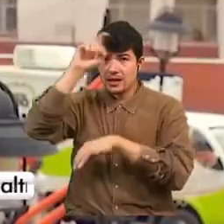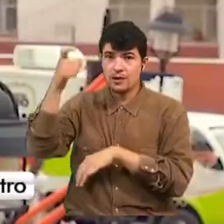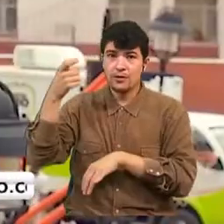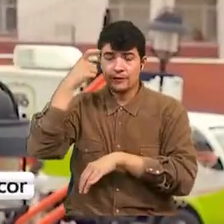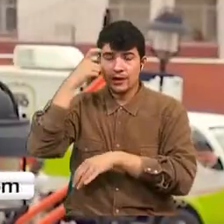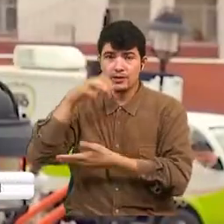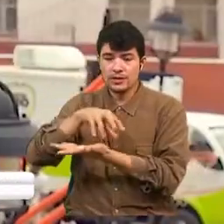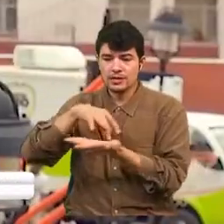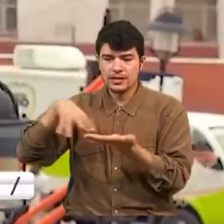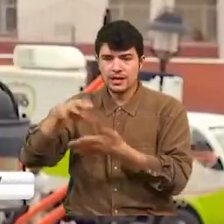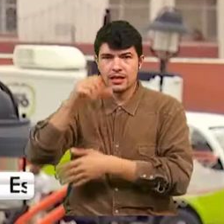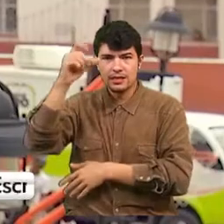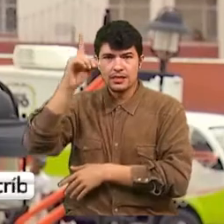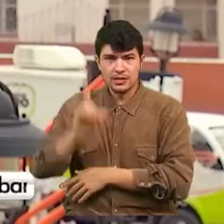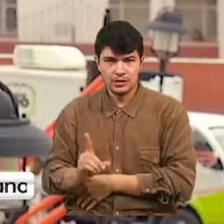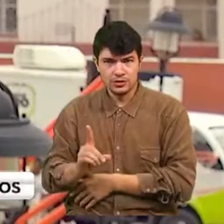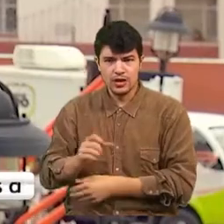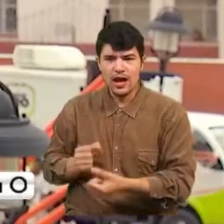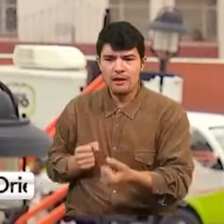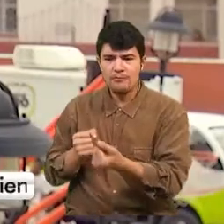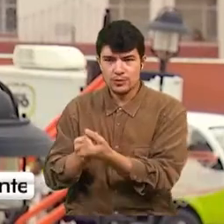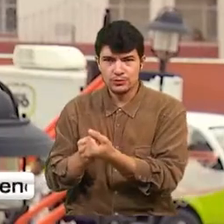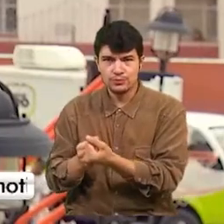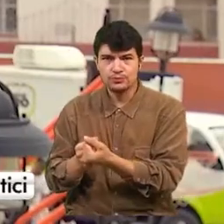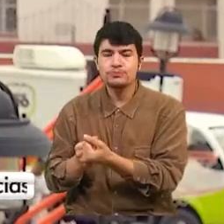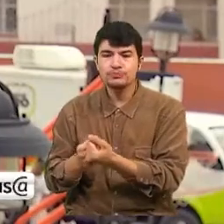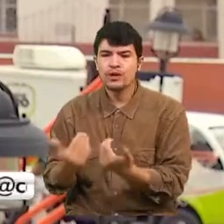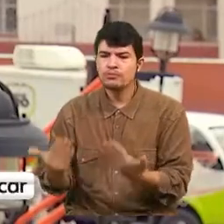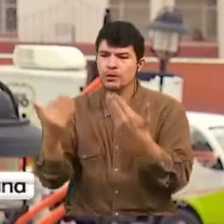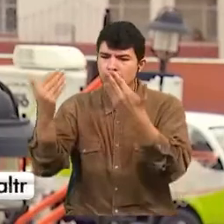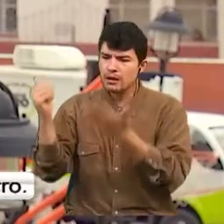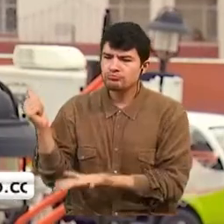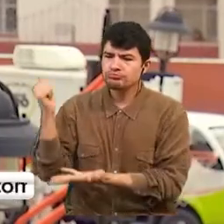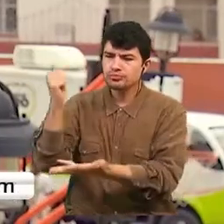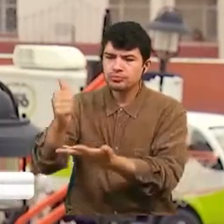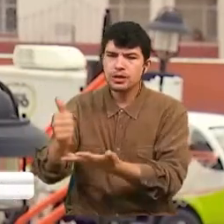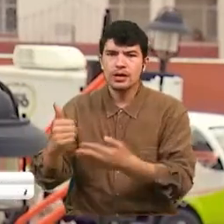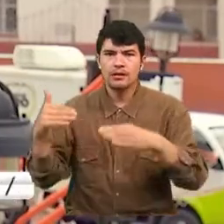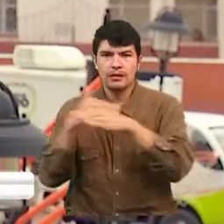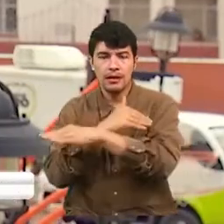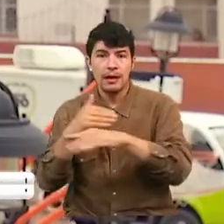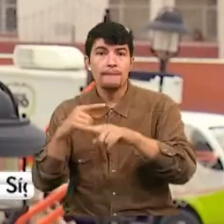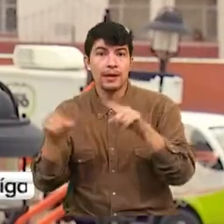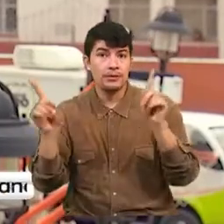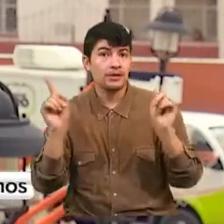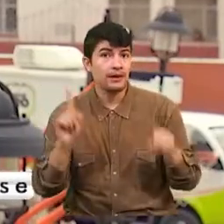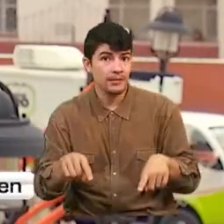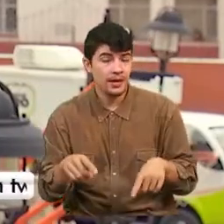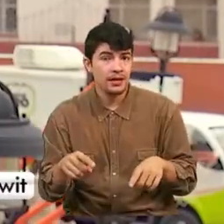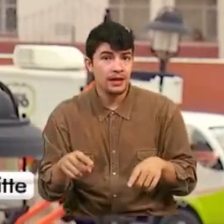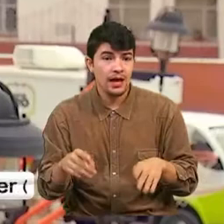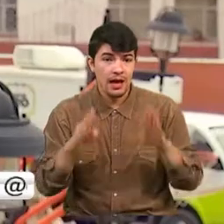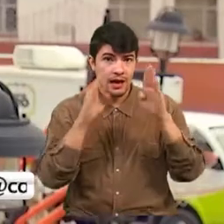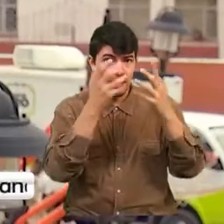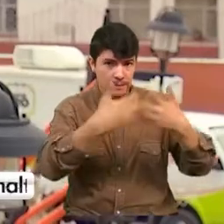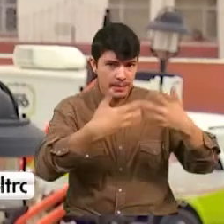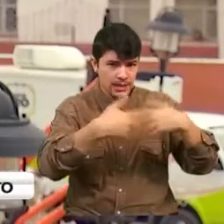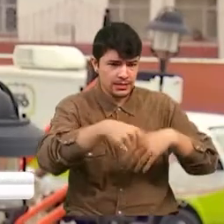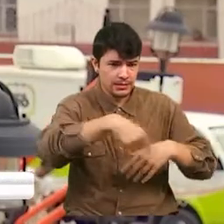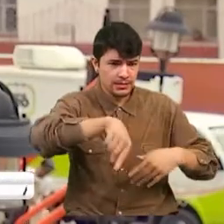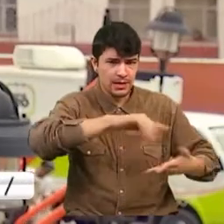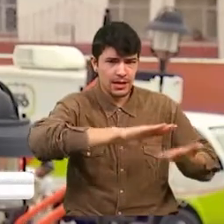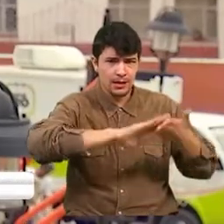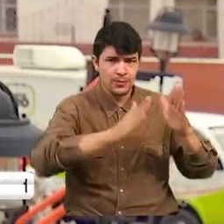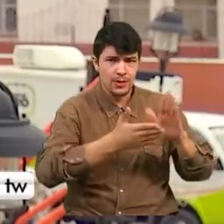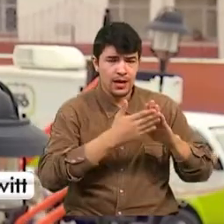ha decidido apoyar también en materia productiva, en materia de inversión de vías, pero también quiso escuchar a los empresarios, a